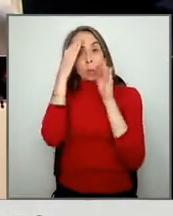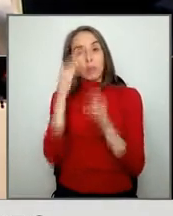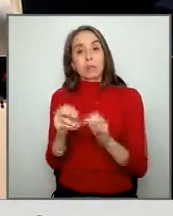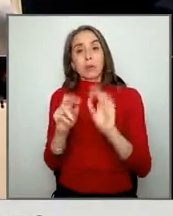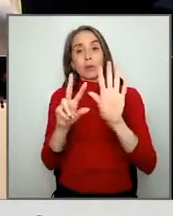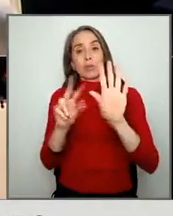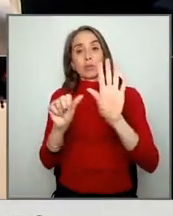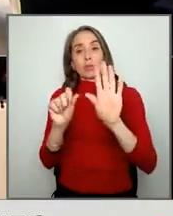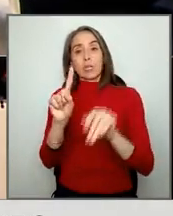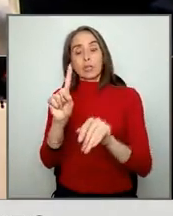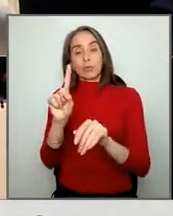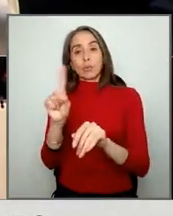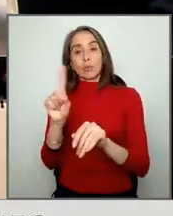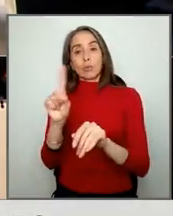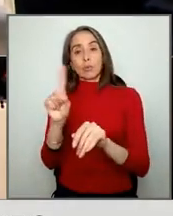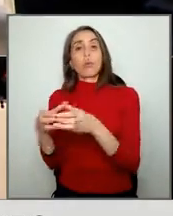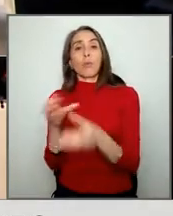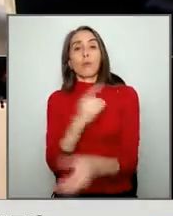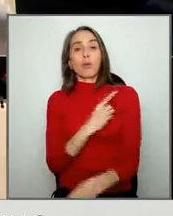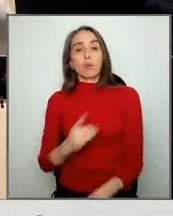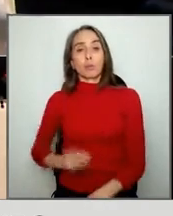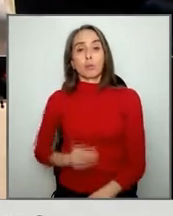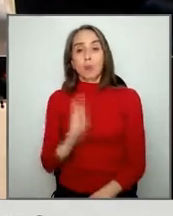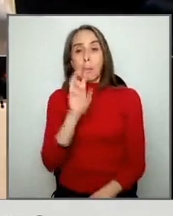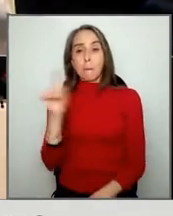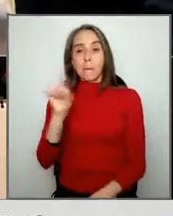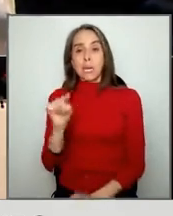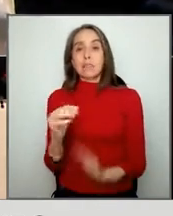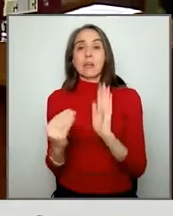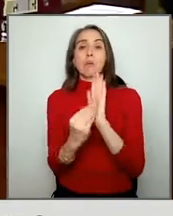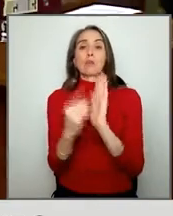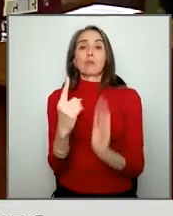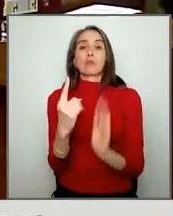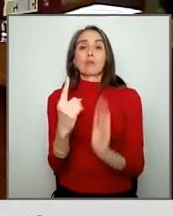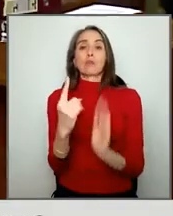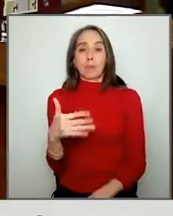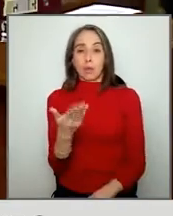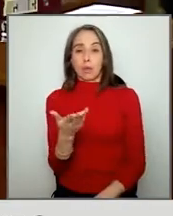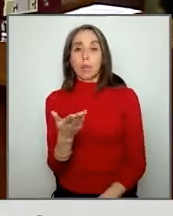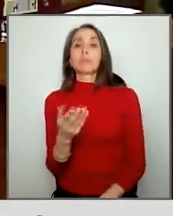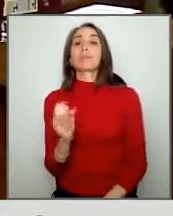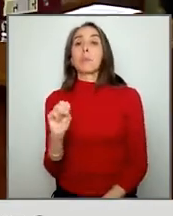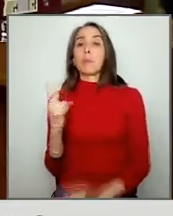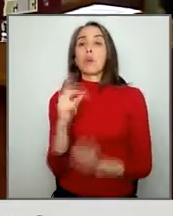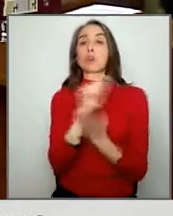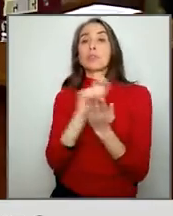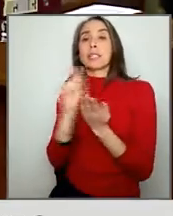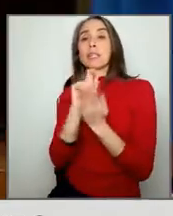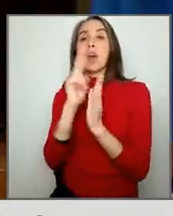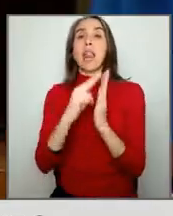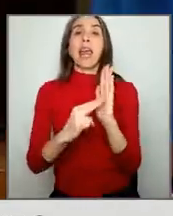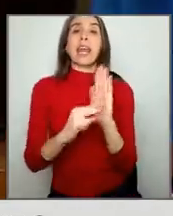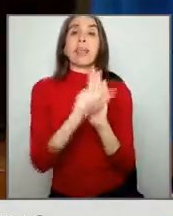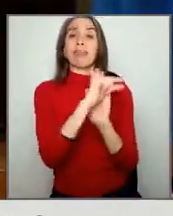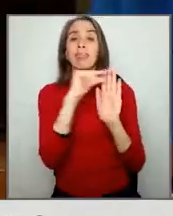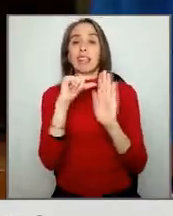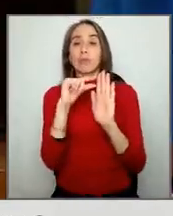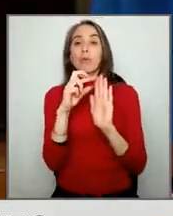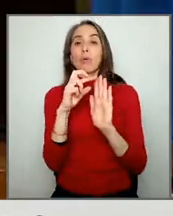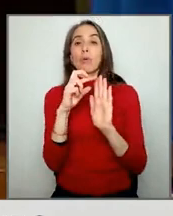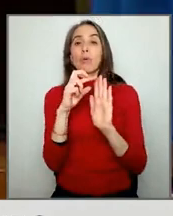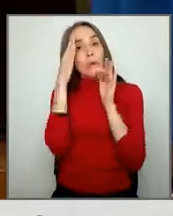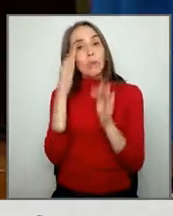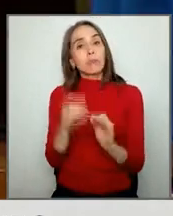priorizado por el comité del partido socialista señor Pro secretario dará lectura su título proyecto resolución número